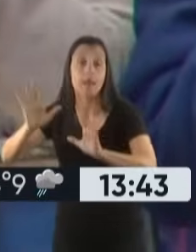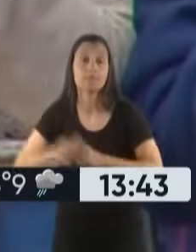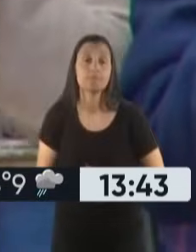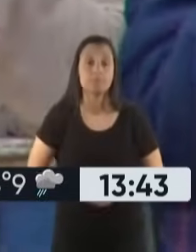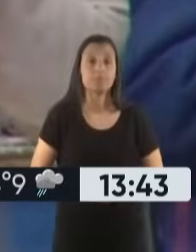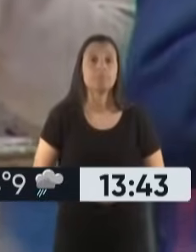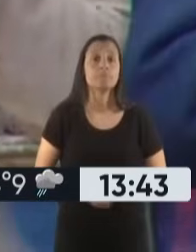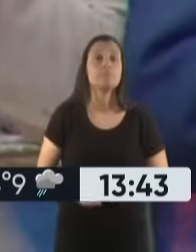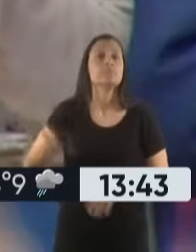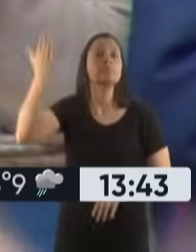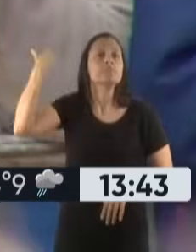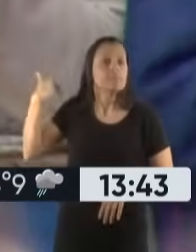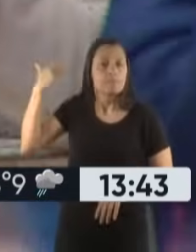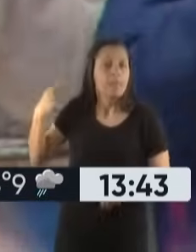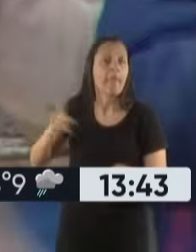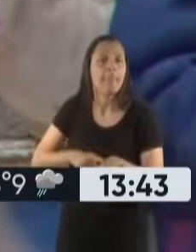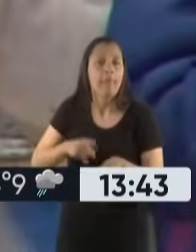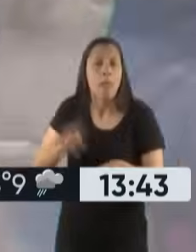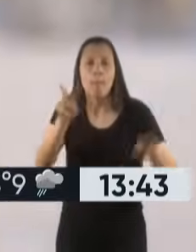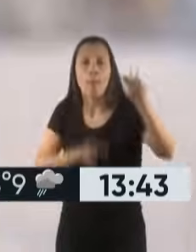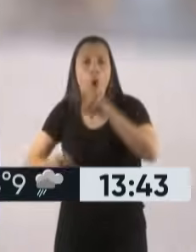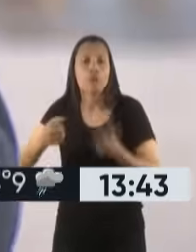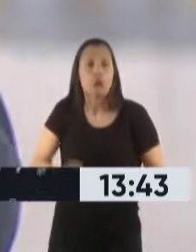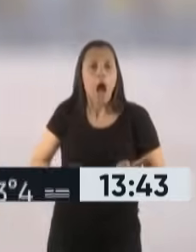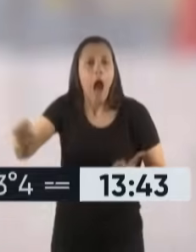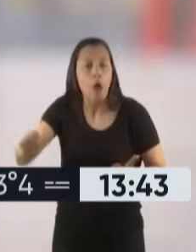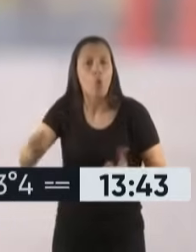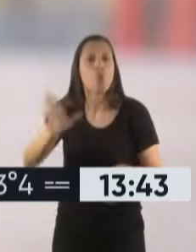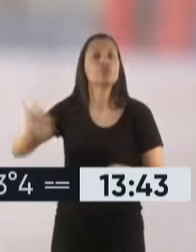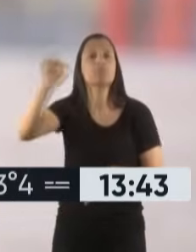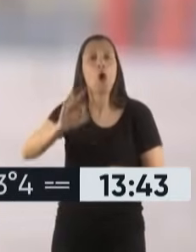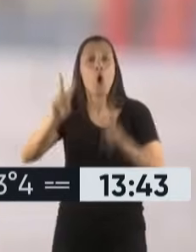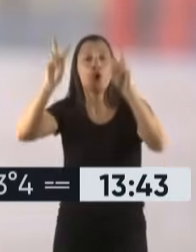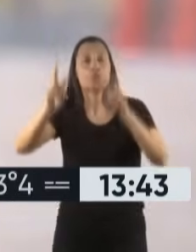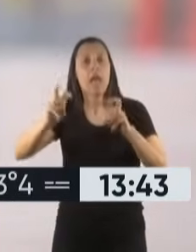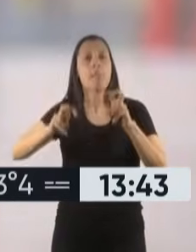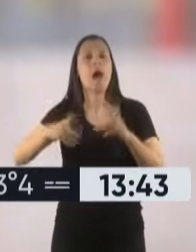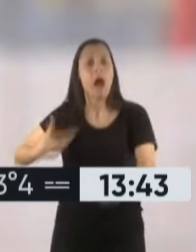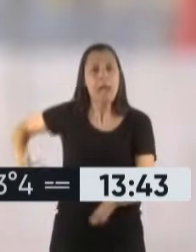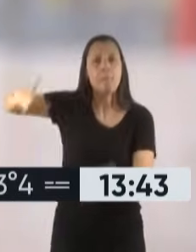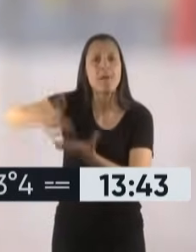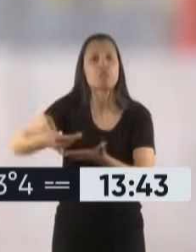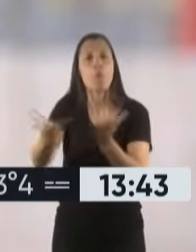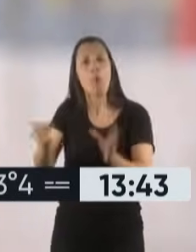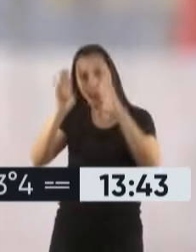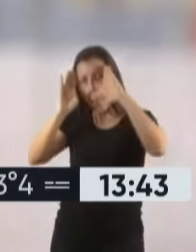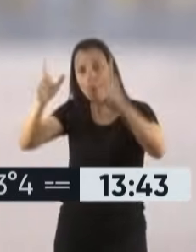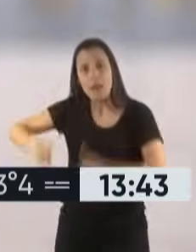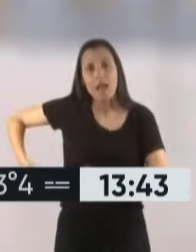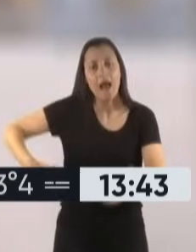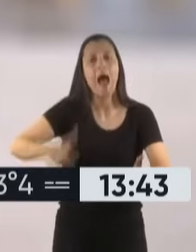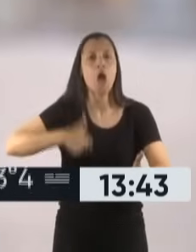inmolaron en el altar del ajuste la inversión pública, que es agua, que es cloacas, que